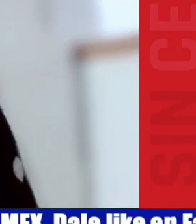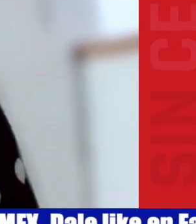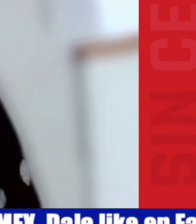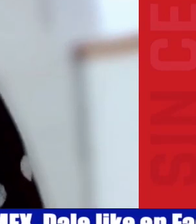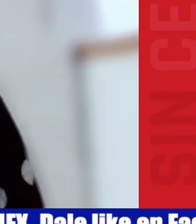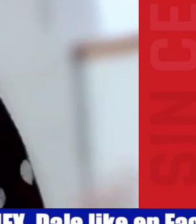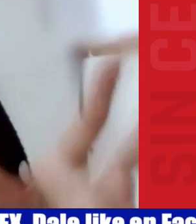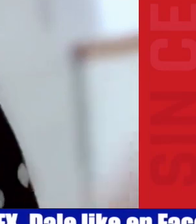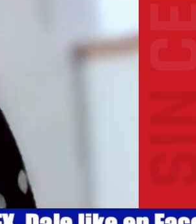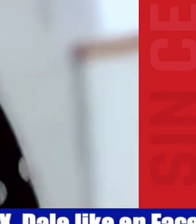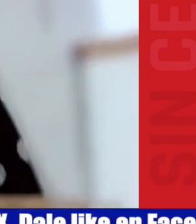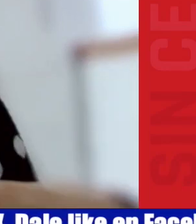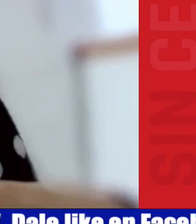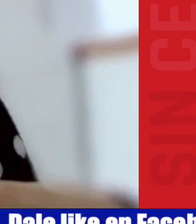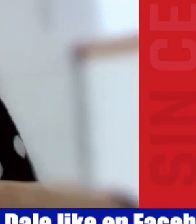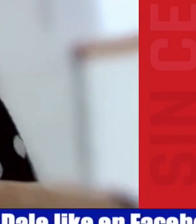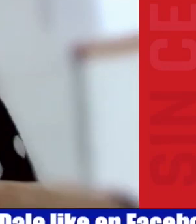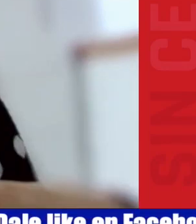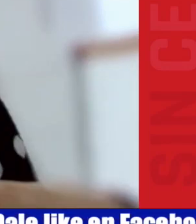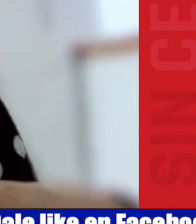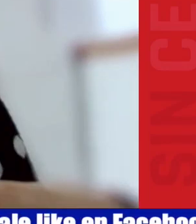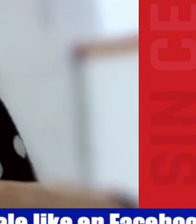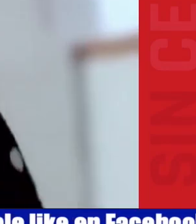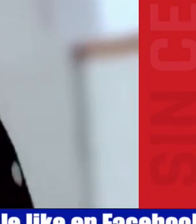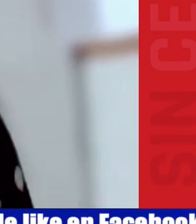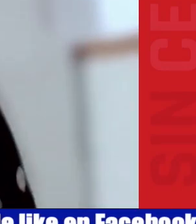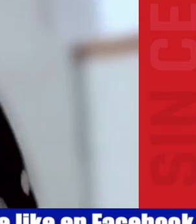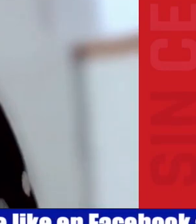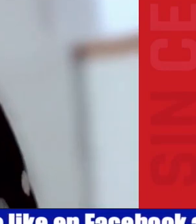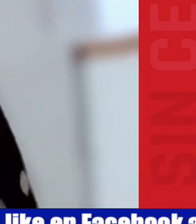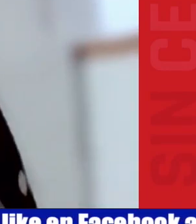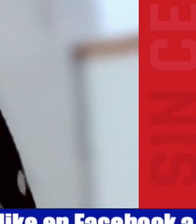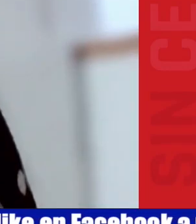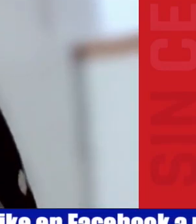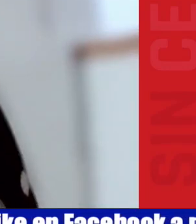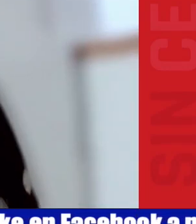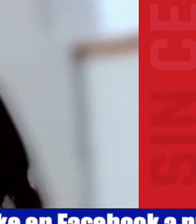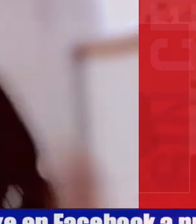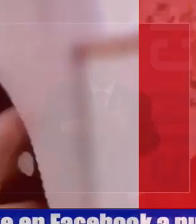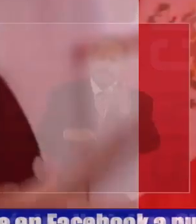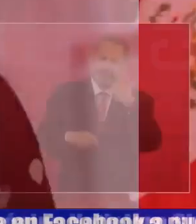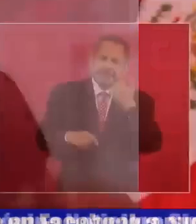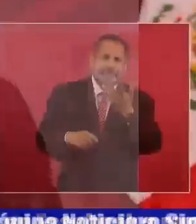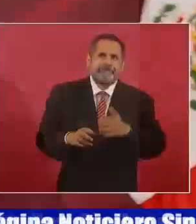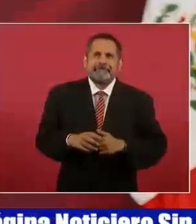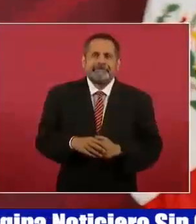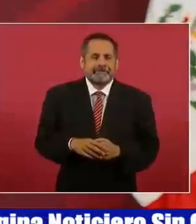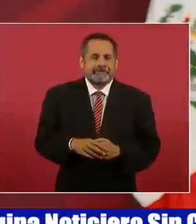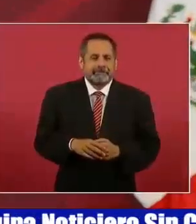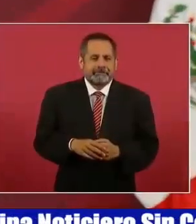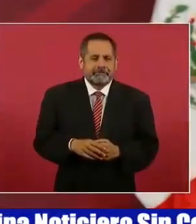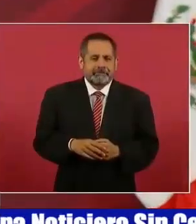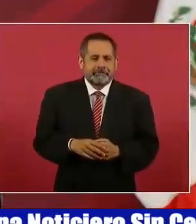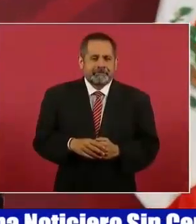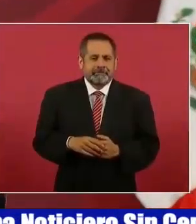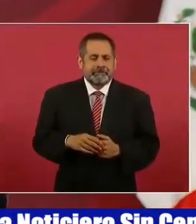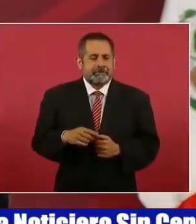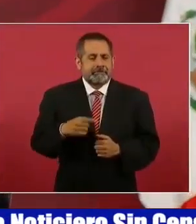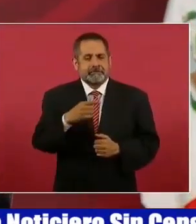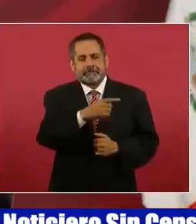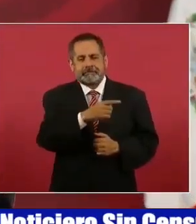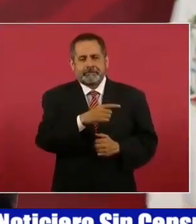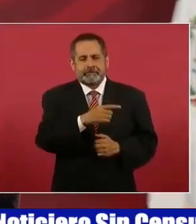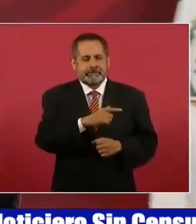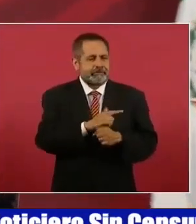un apoyo que si bien lo entendemos pues a la luz de la afinidad política que hay evidentemente entre